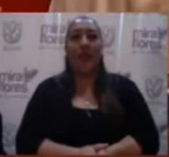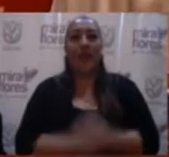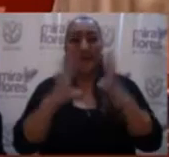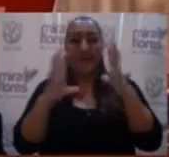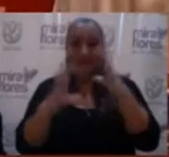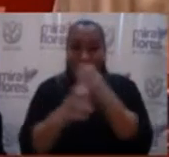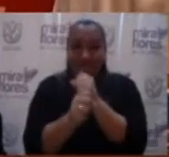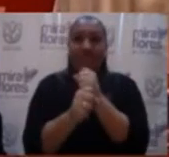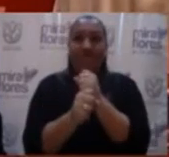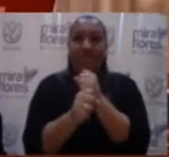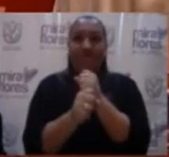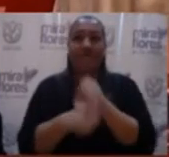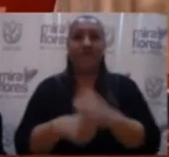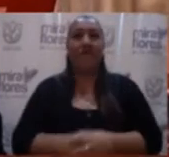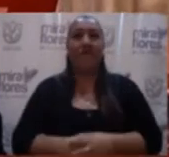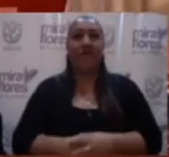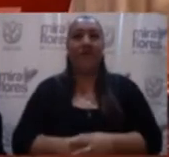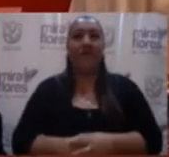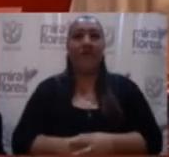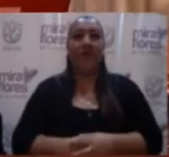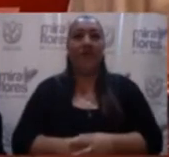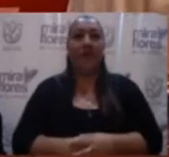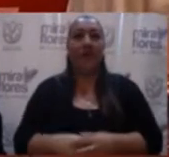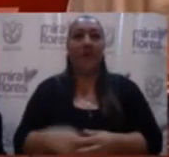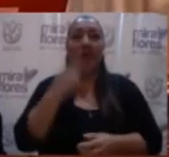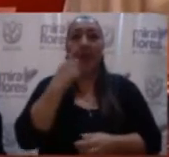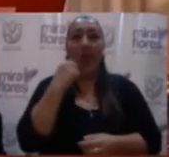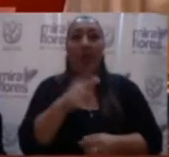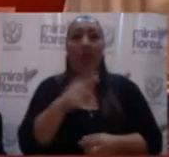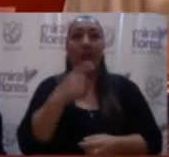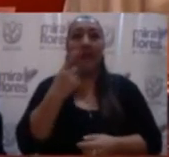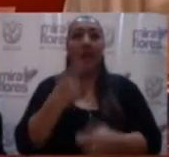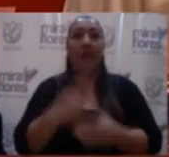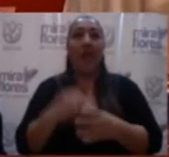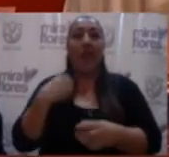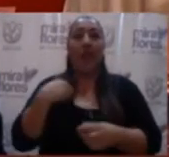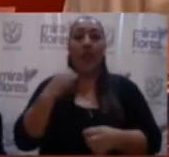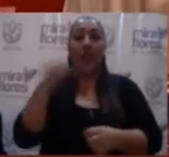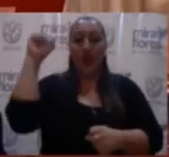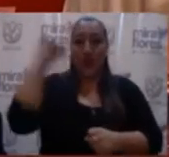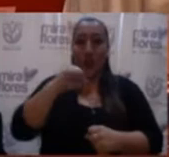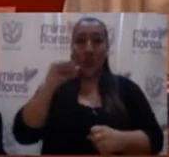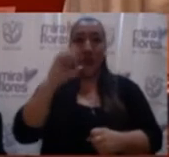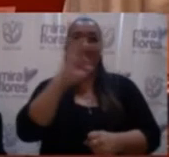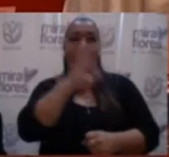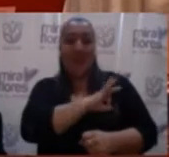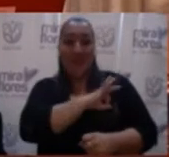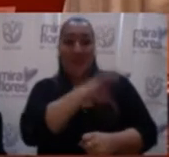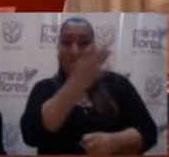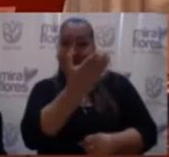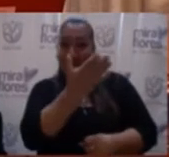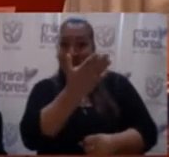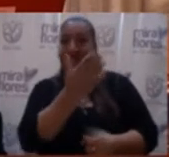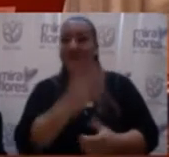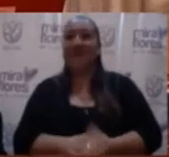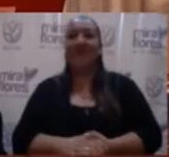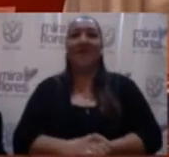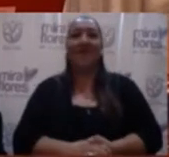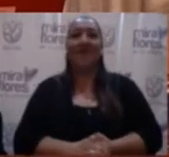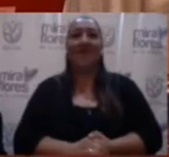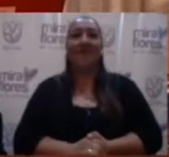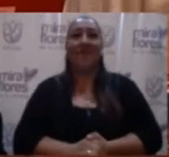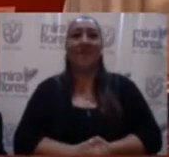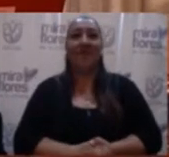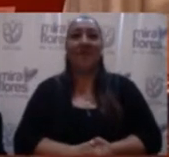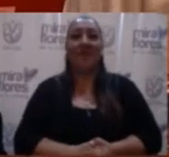resumen, señor teniente alcalde ha estado en Rusia recibiendo de esta institución WeGo este trofeo, que es un